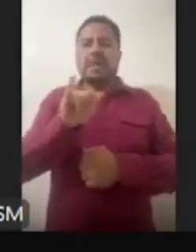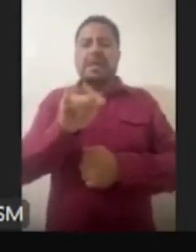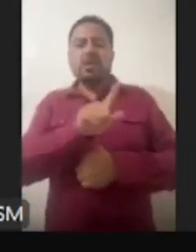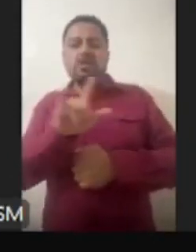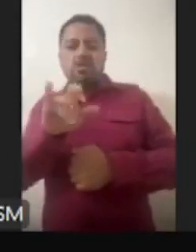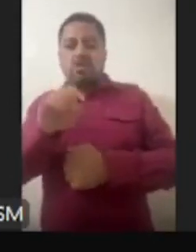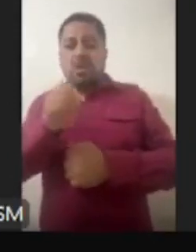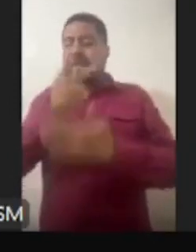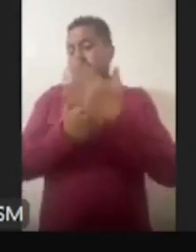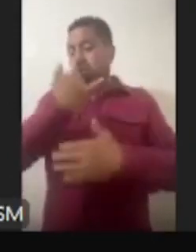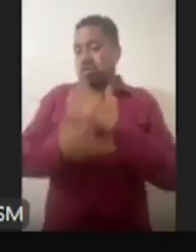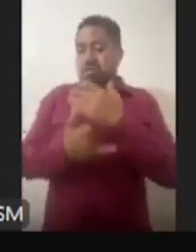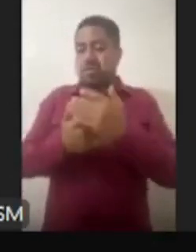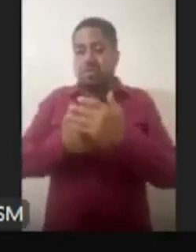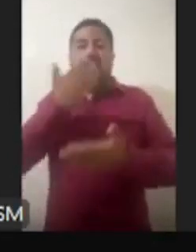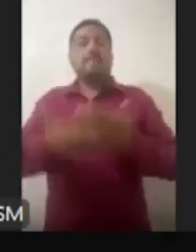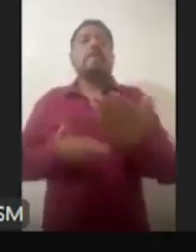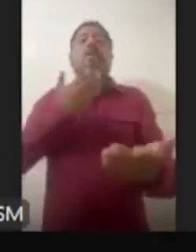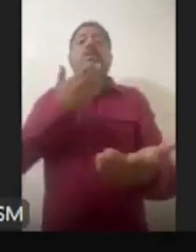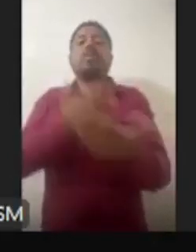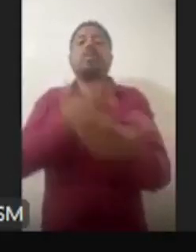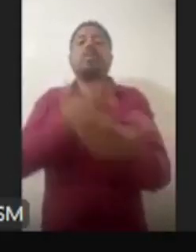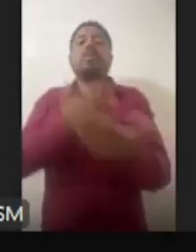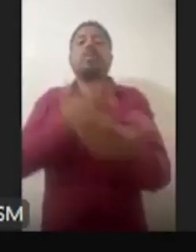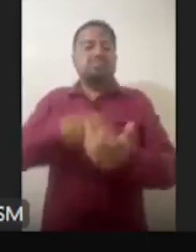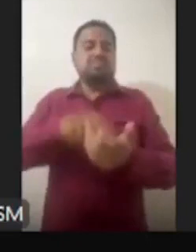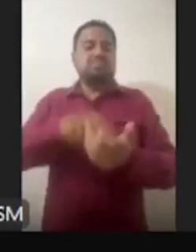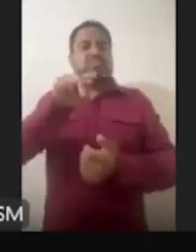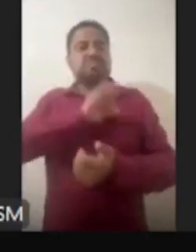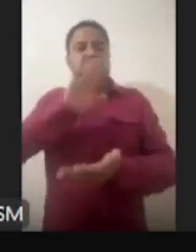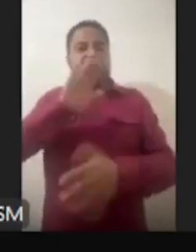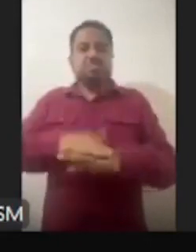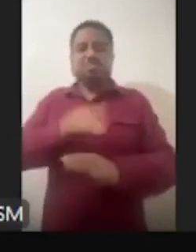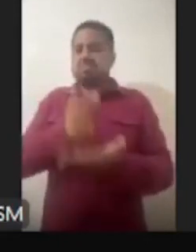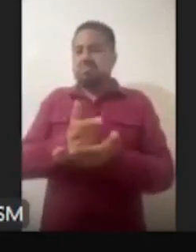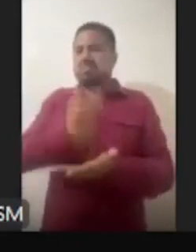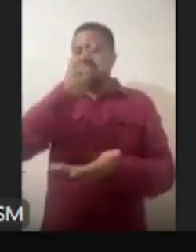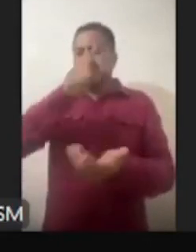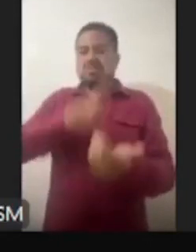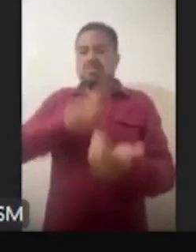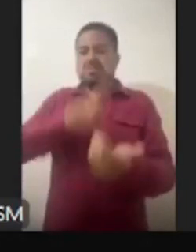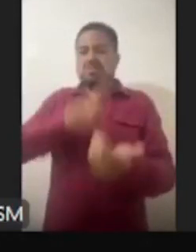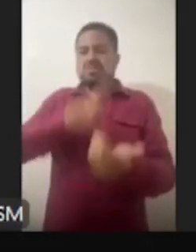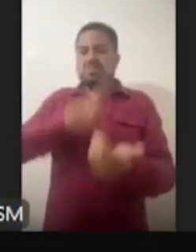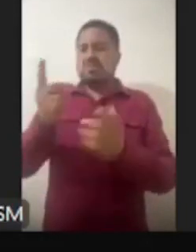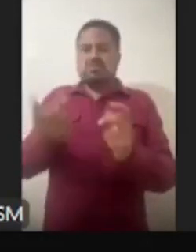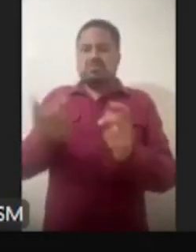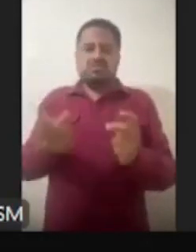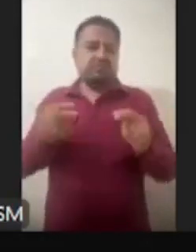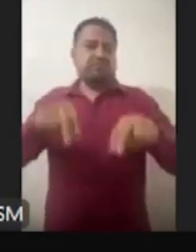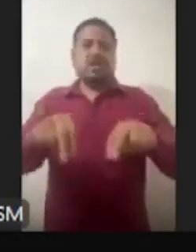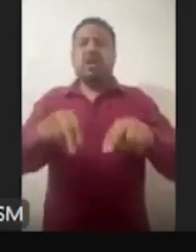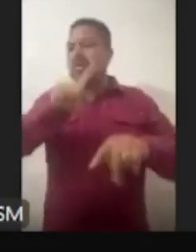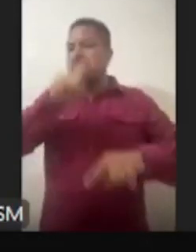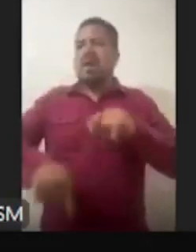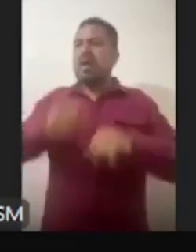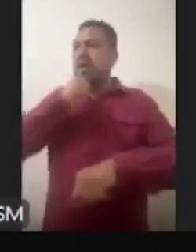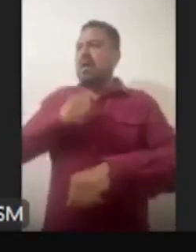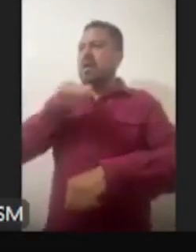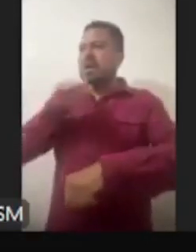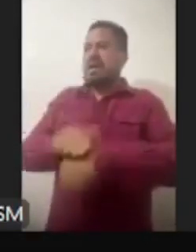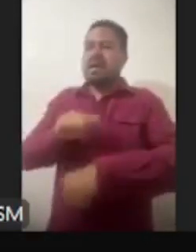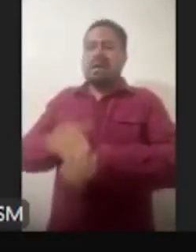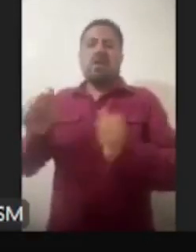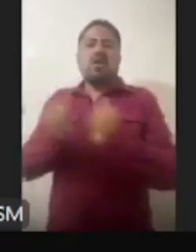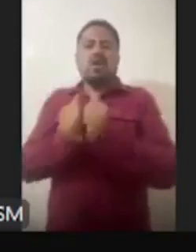la cuenta se propone determinar infundado el agravio relativo a que se transgredió su derecho de audiencia porque se omitió notificarles previo a la admisión del acto privativo,